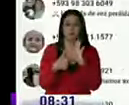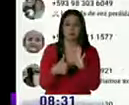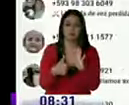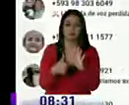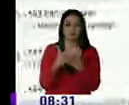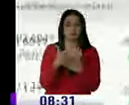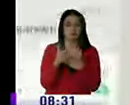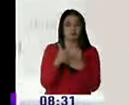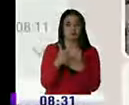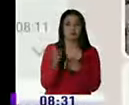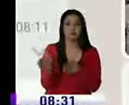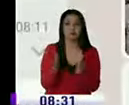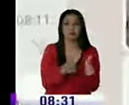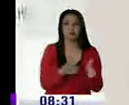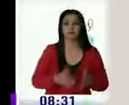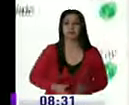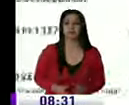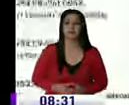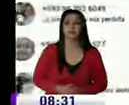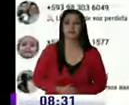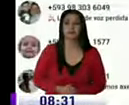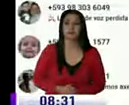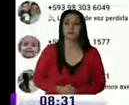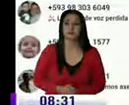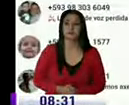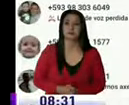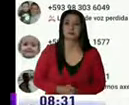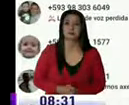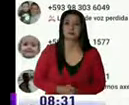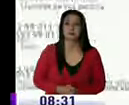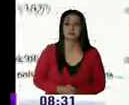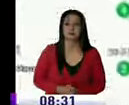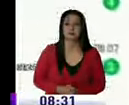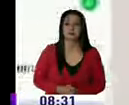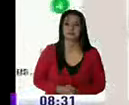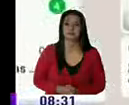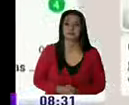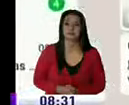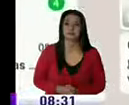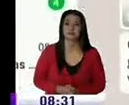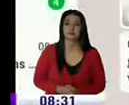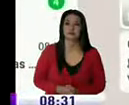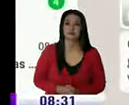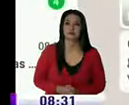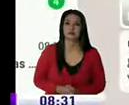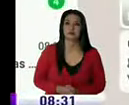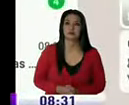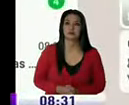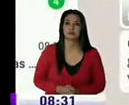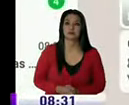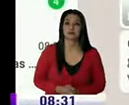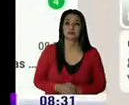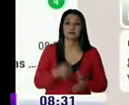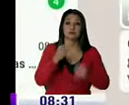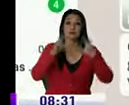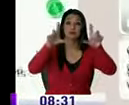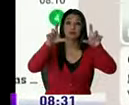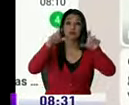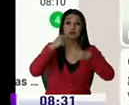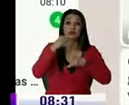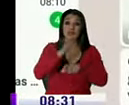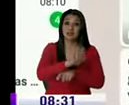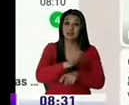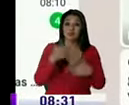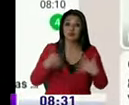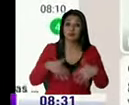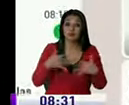la ayuda necesaria, ¿ven? ¿Cómo está? En ese sector, ¿no? Como pueden apreciar, estas últimas fotografías demuestran la gravedad del caso.